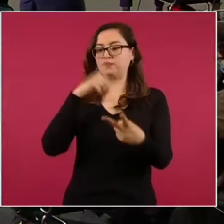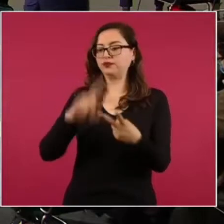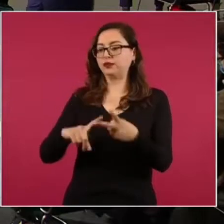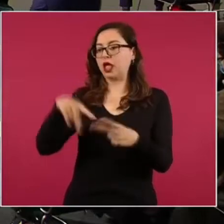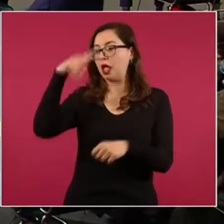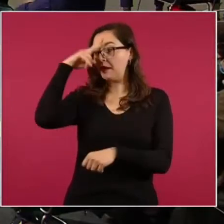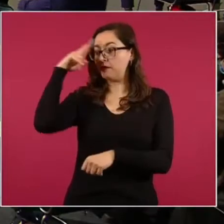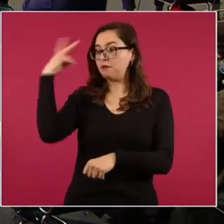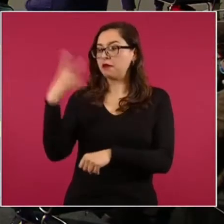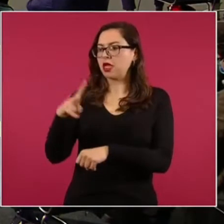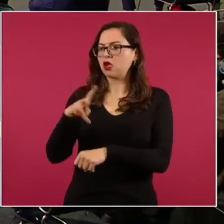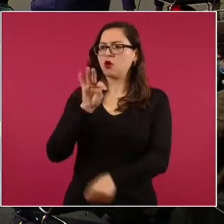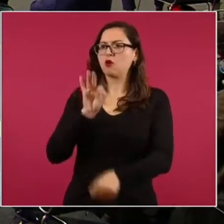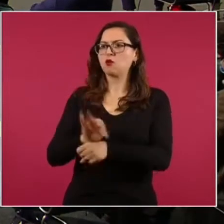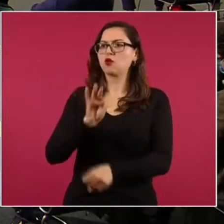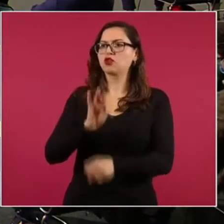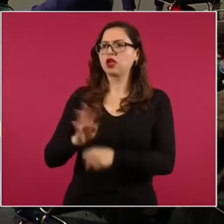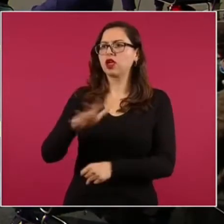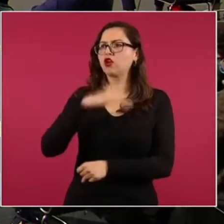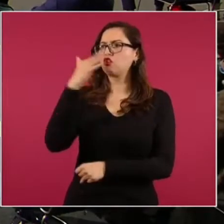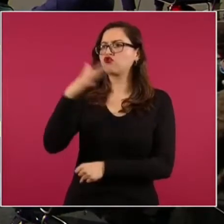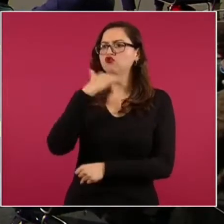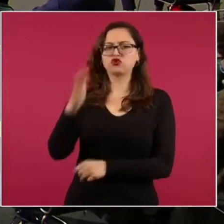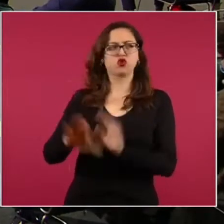Mexicanos por la corrupción.